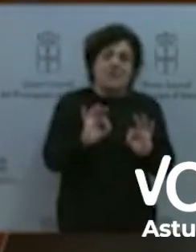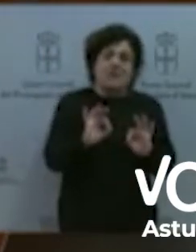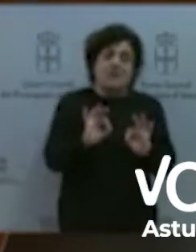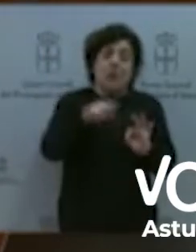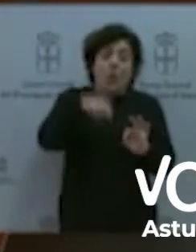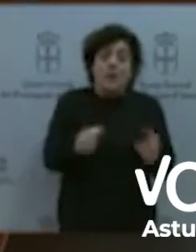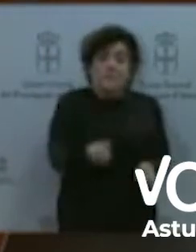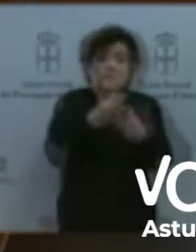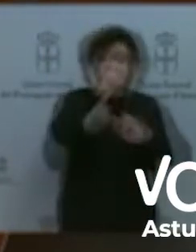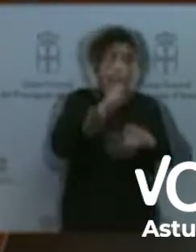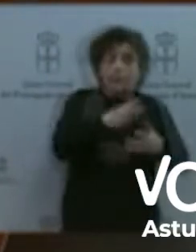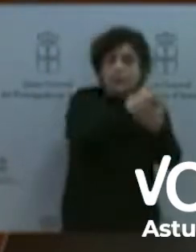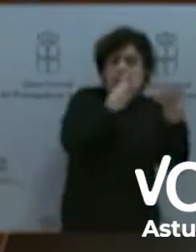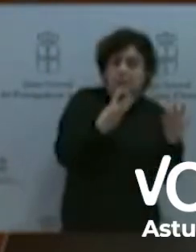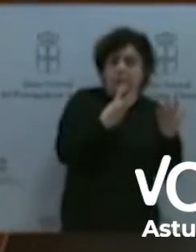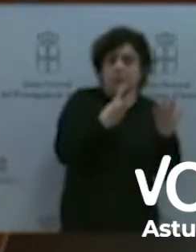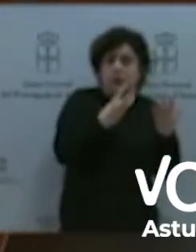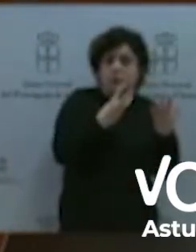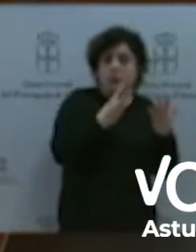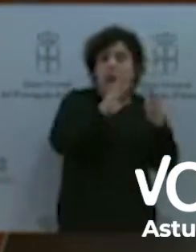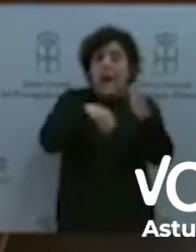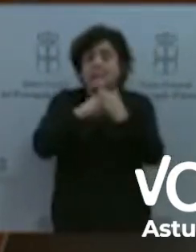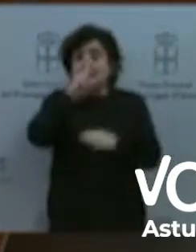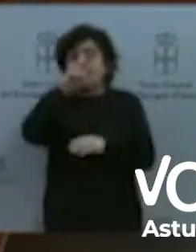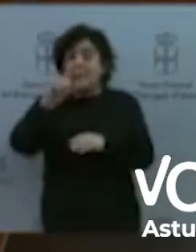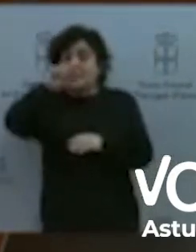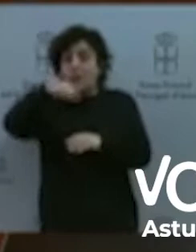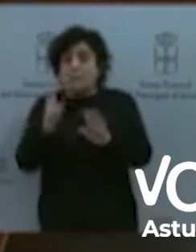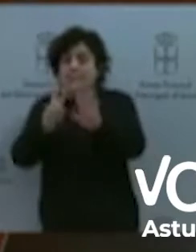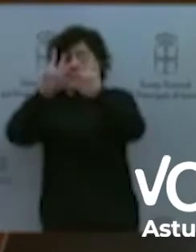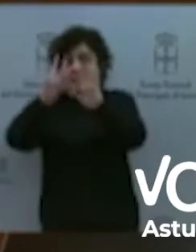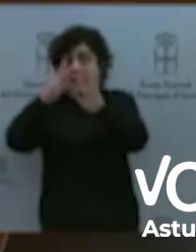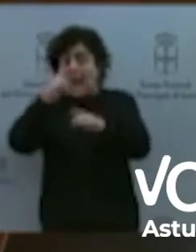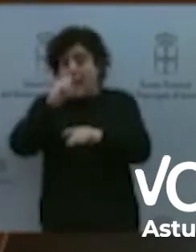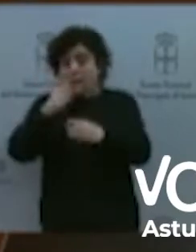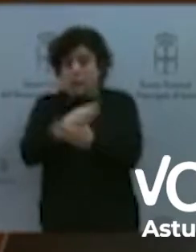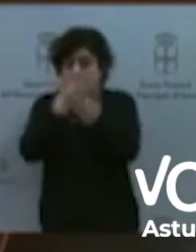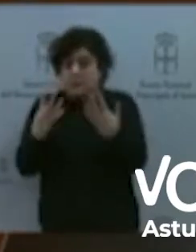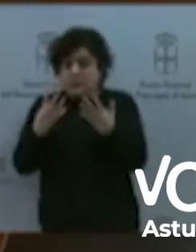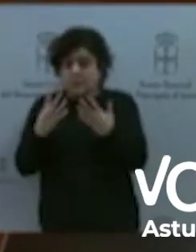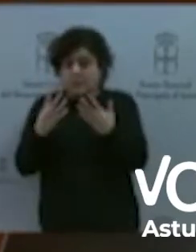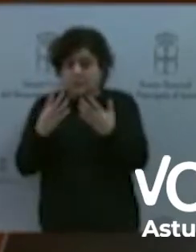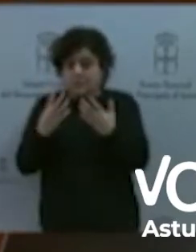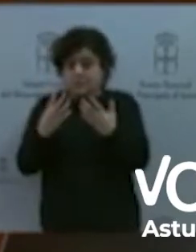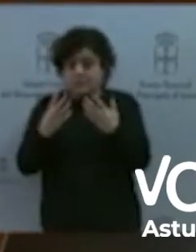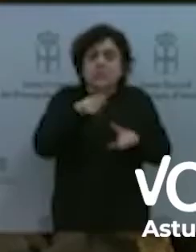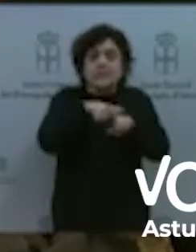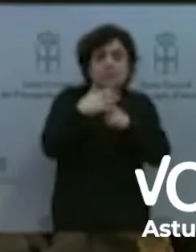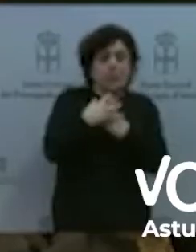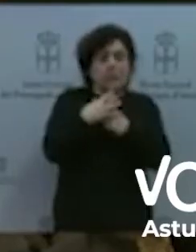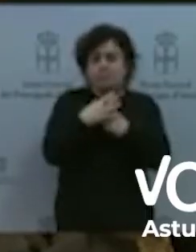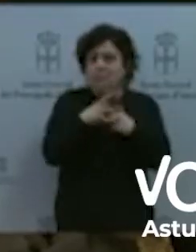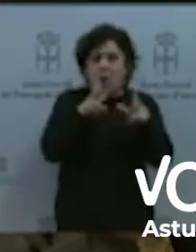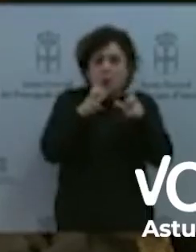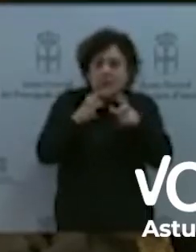en estado de pobreza económica, y eso, insistimos, sin incluir los datos de la crisis COVID, y eso que no van a dejar a nadie atrás.